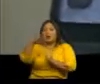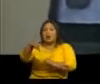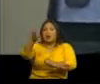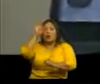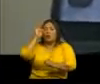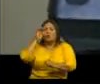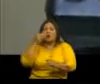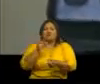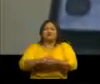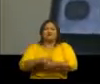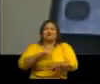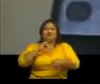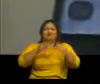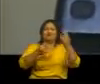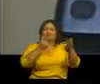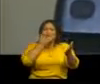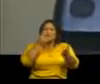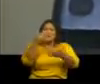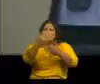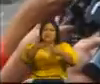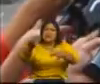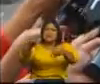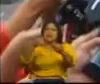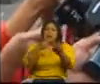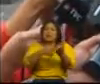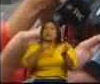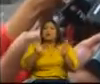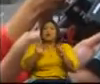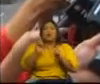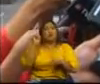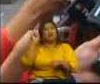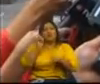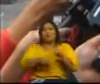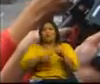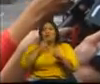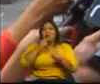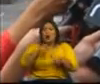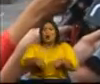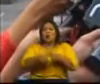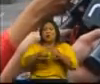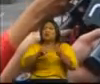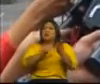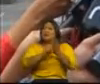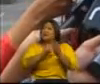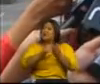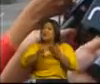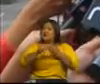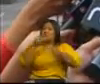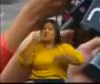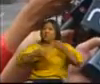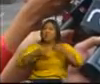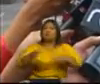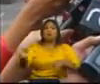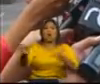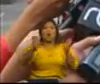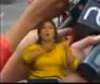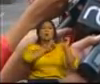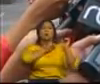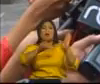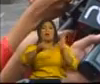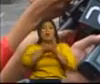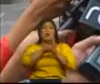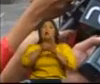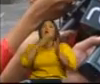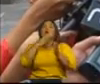supuestamente irregularidades en la adquisición. No fue iniciativa del Ministerio de Justicia, fue una obligación legal que nació en